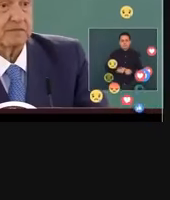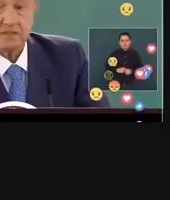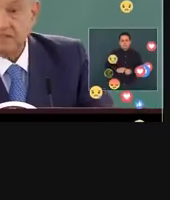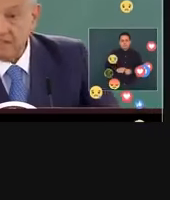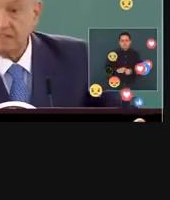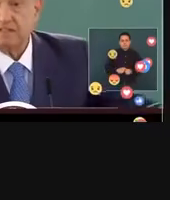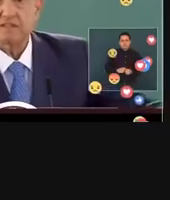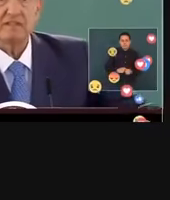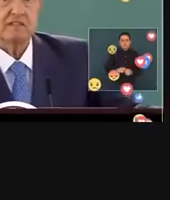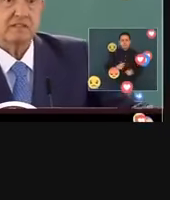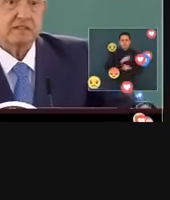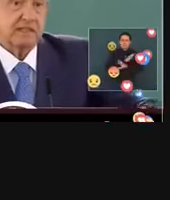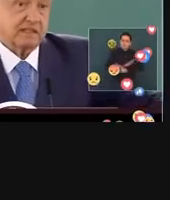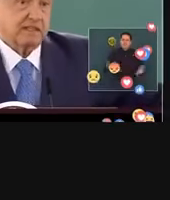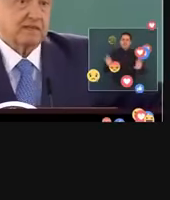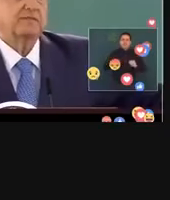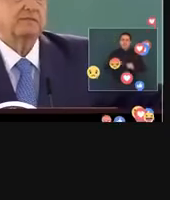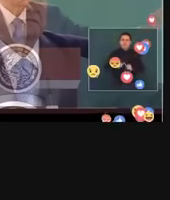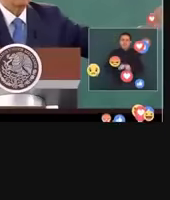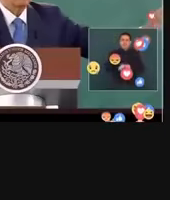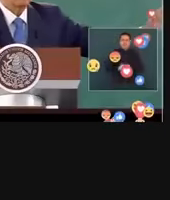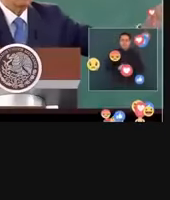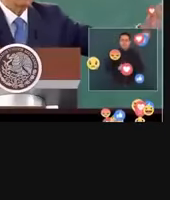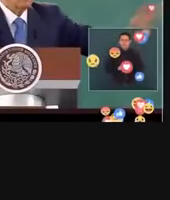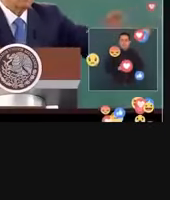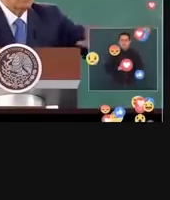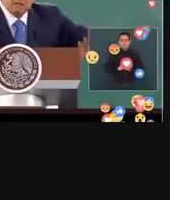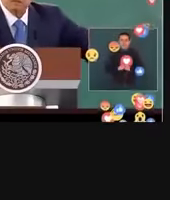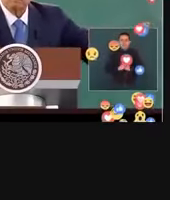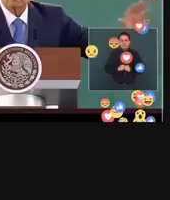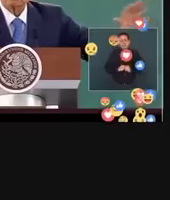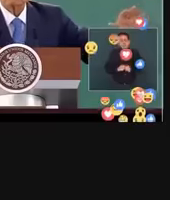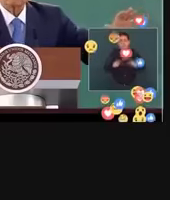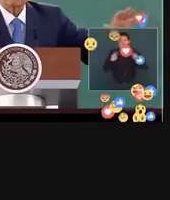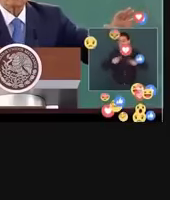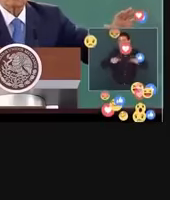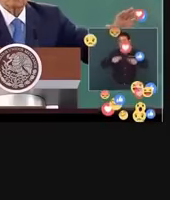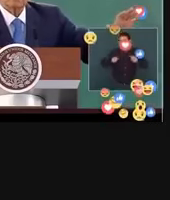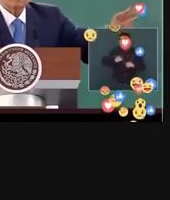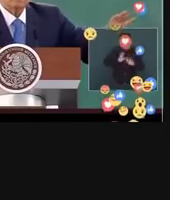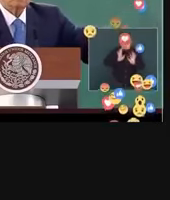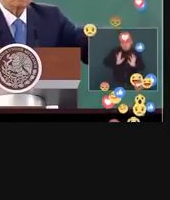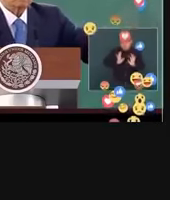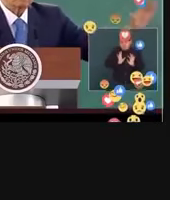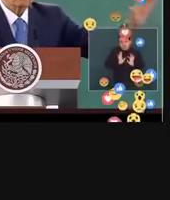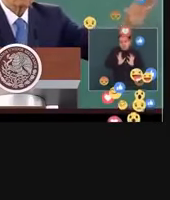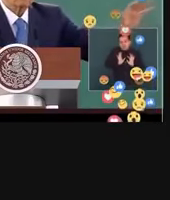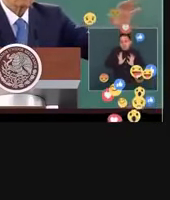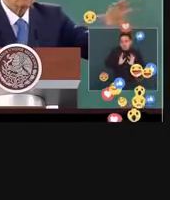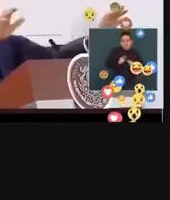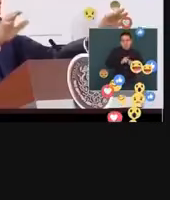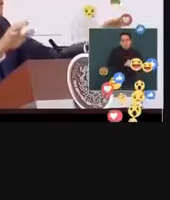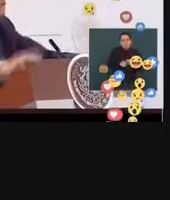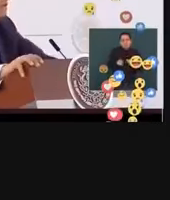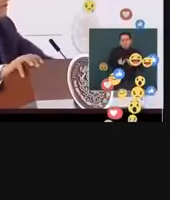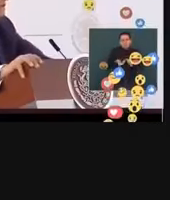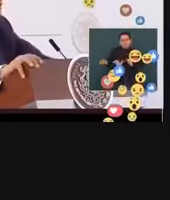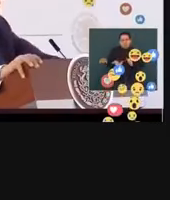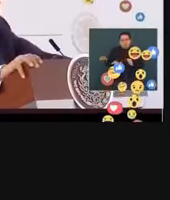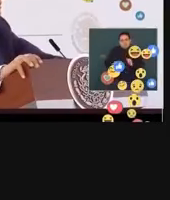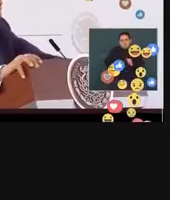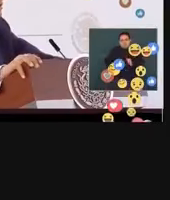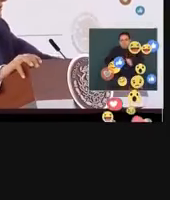estamos hasta la verga. Y el que tiene... Si no tienes pedo, demuéstralo y ya está.